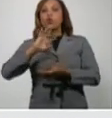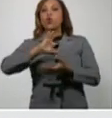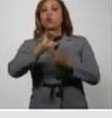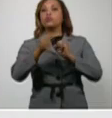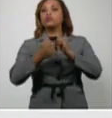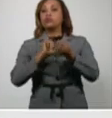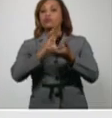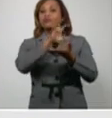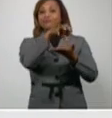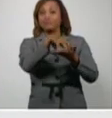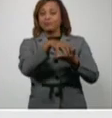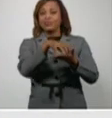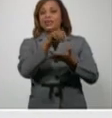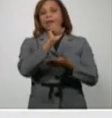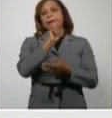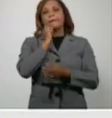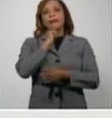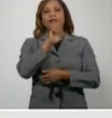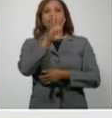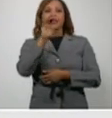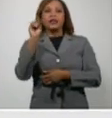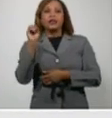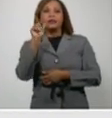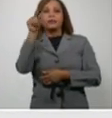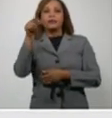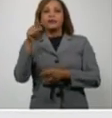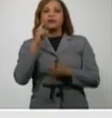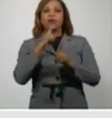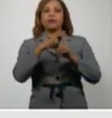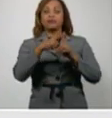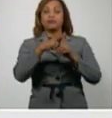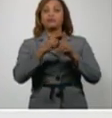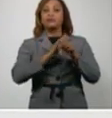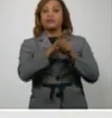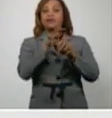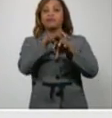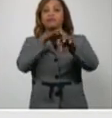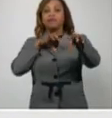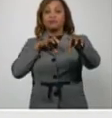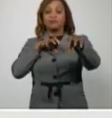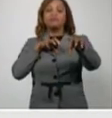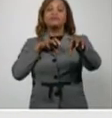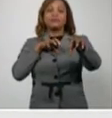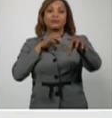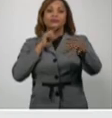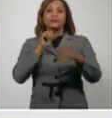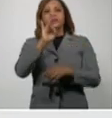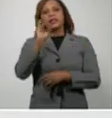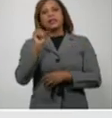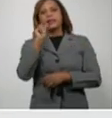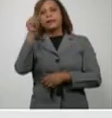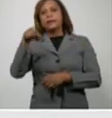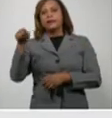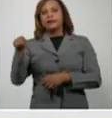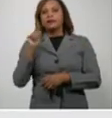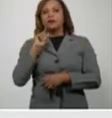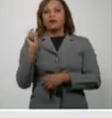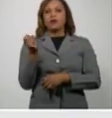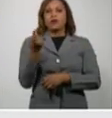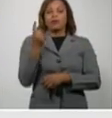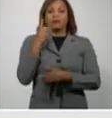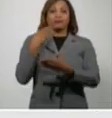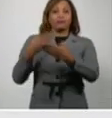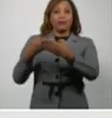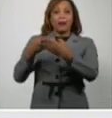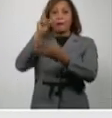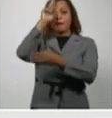de 500 personas en centros de aislamiento, más de 70 personas o cerca de 70 personas en nuestra única institución